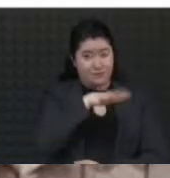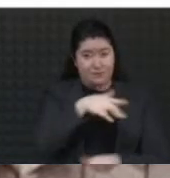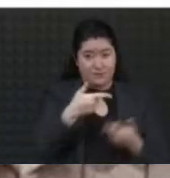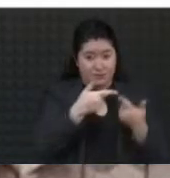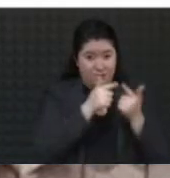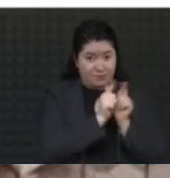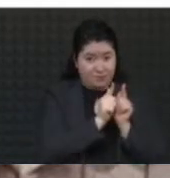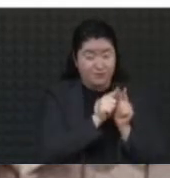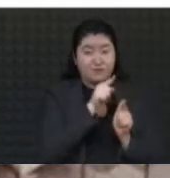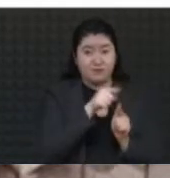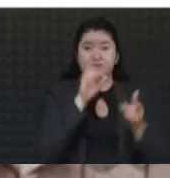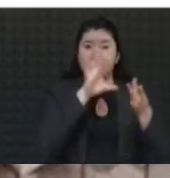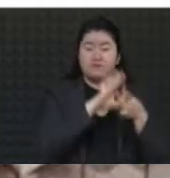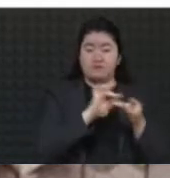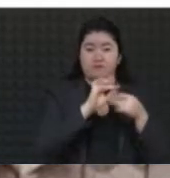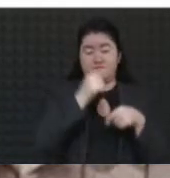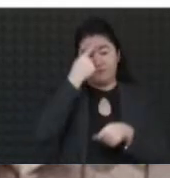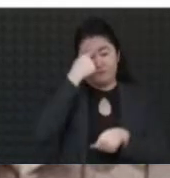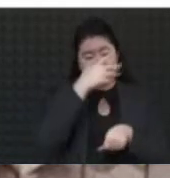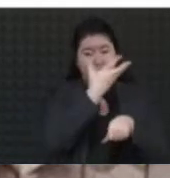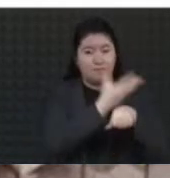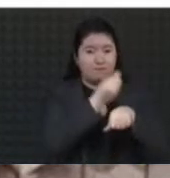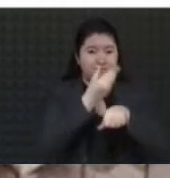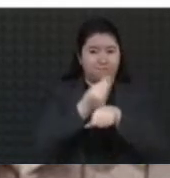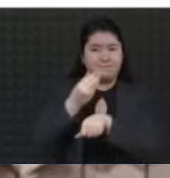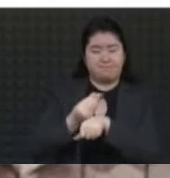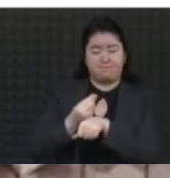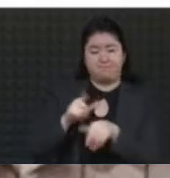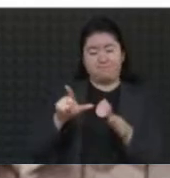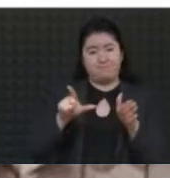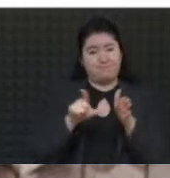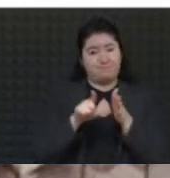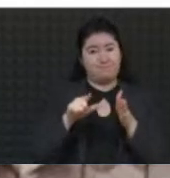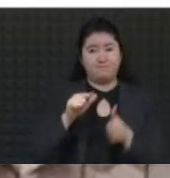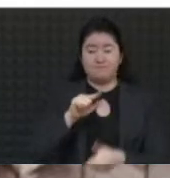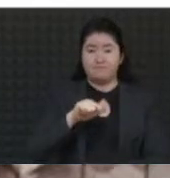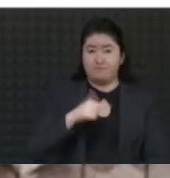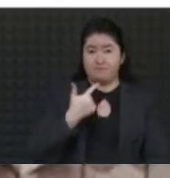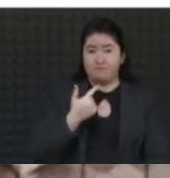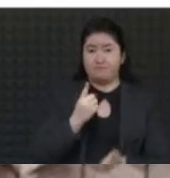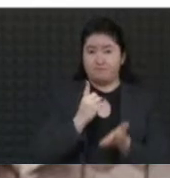el Reforzamiento y Rehabilitación de la línea 12. Y básicamente,